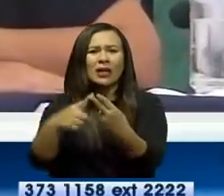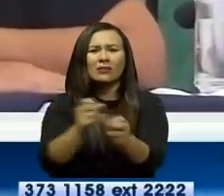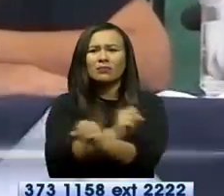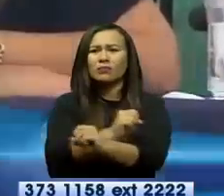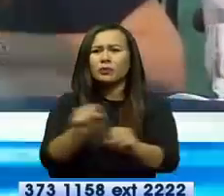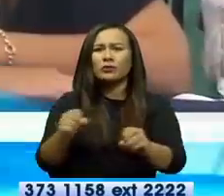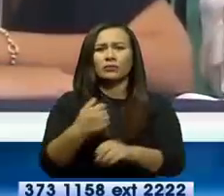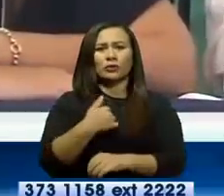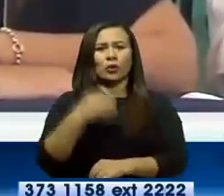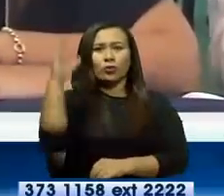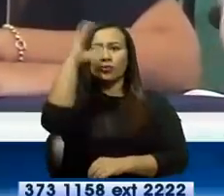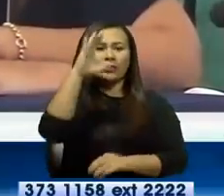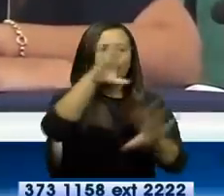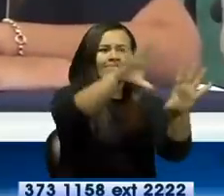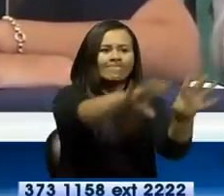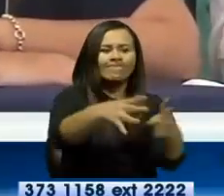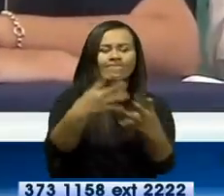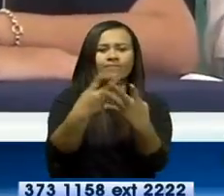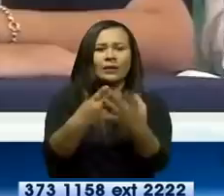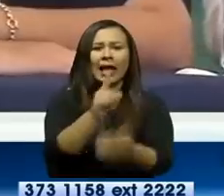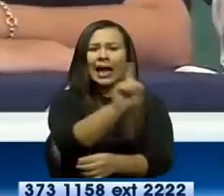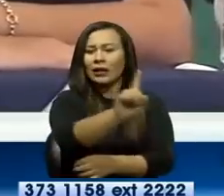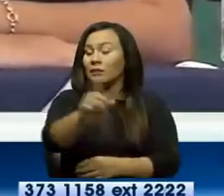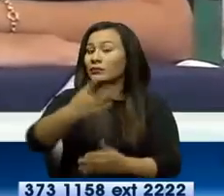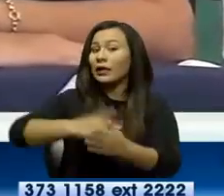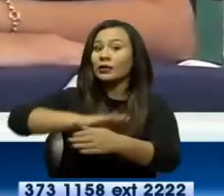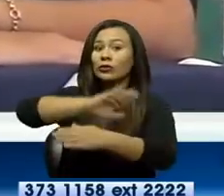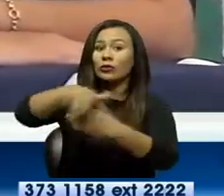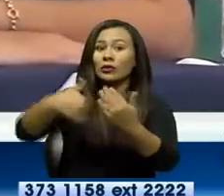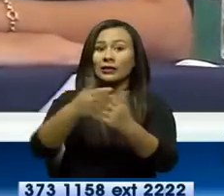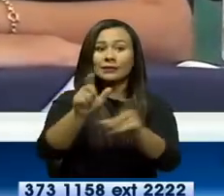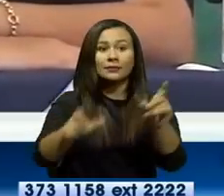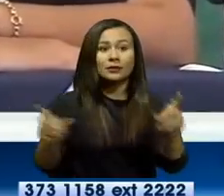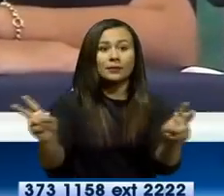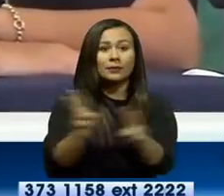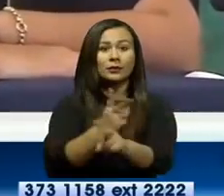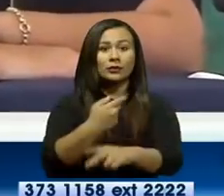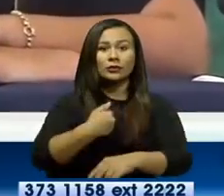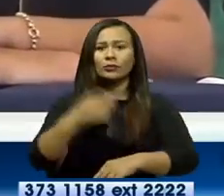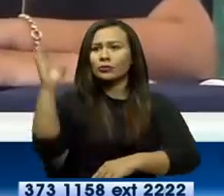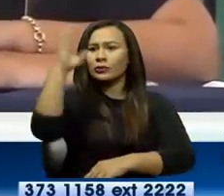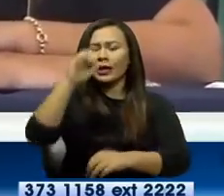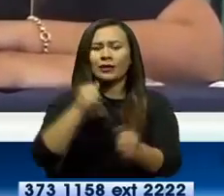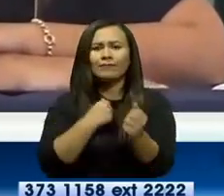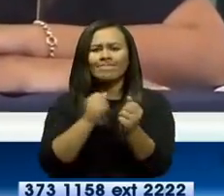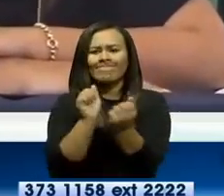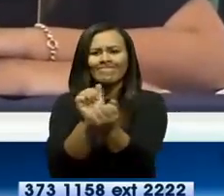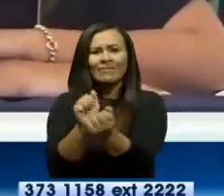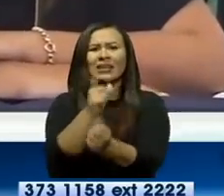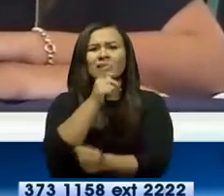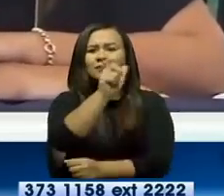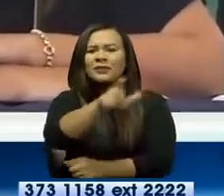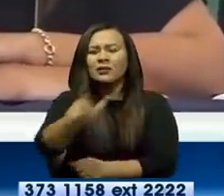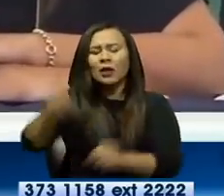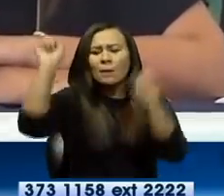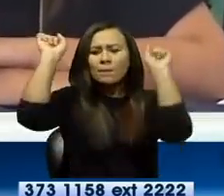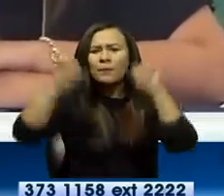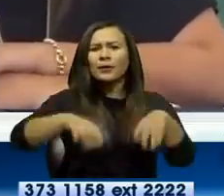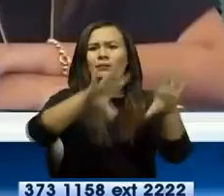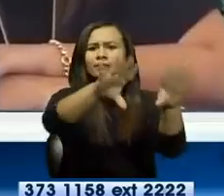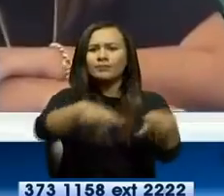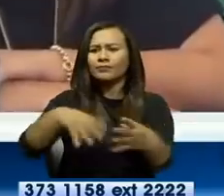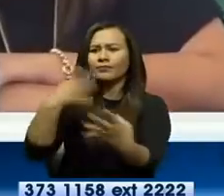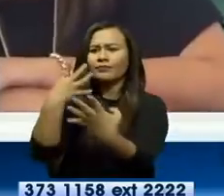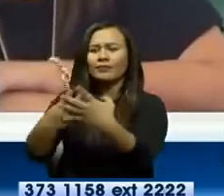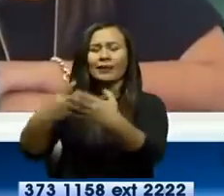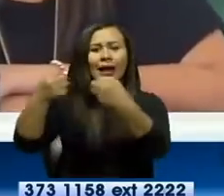que los capturen a todos, de uno en uno. Los vamos a ir eliminando de su actividad delictiva y van a ir